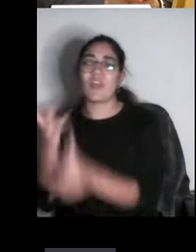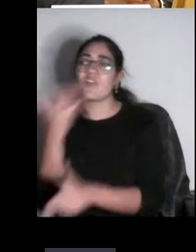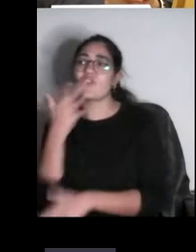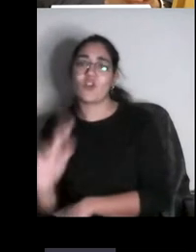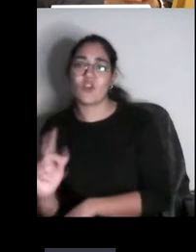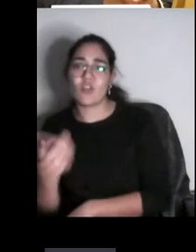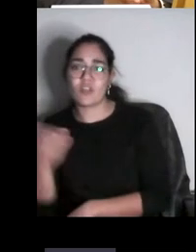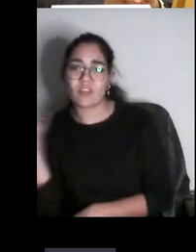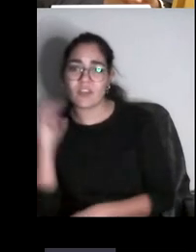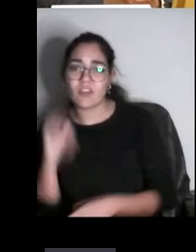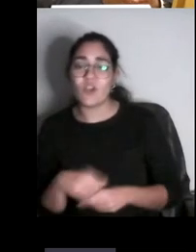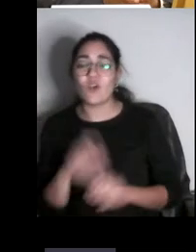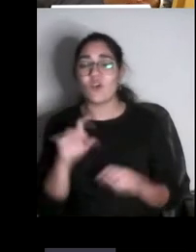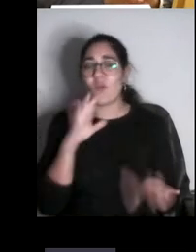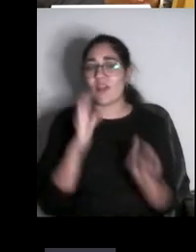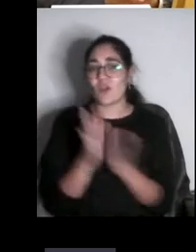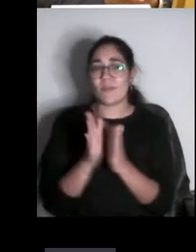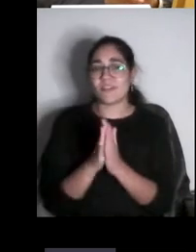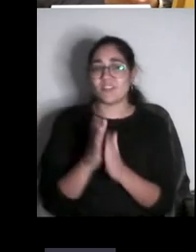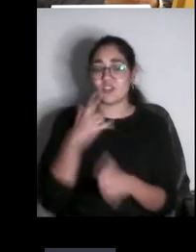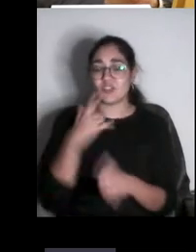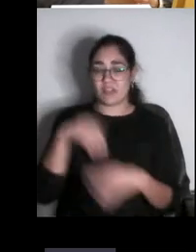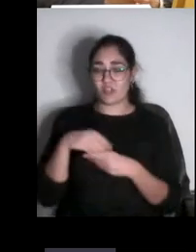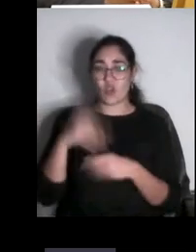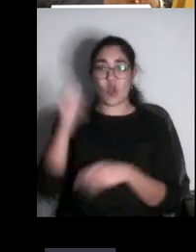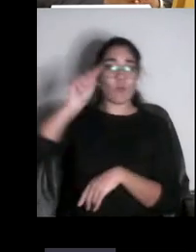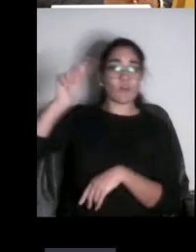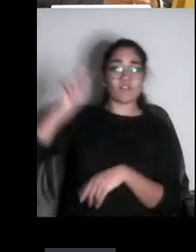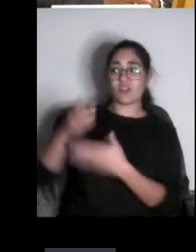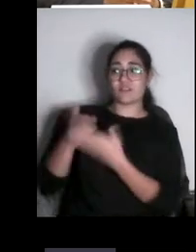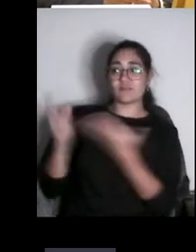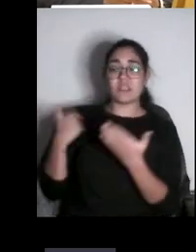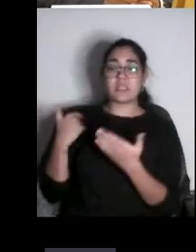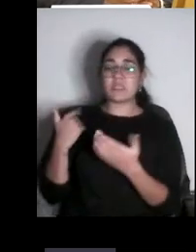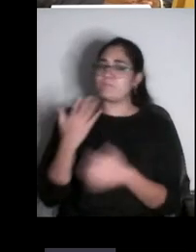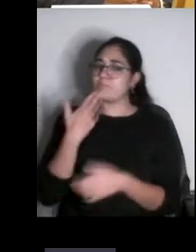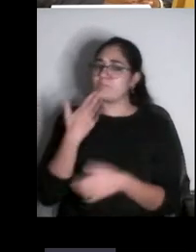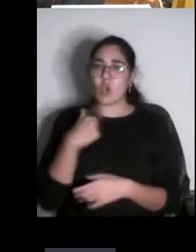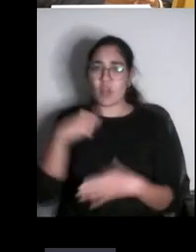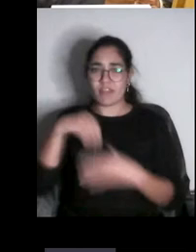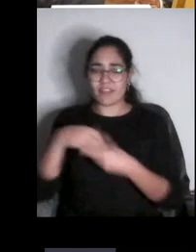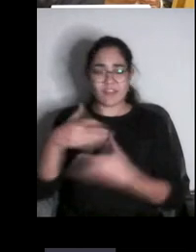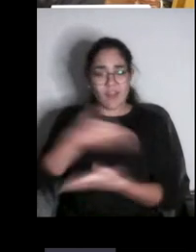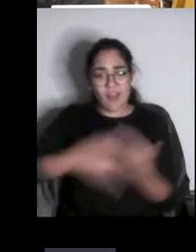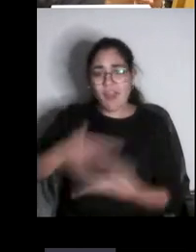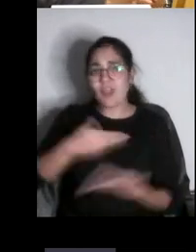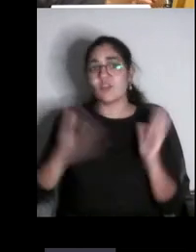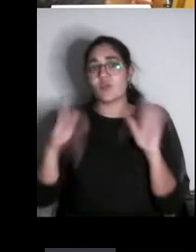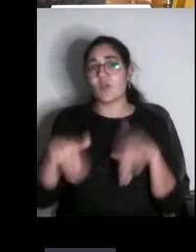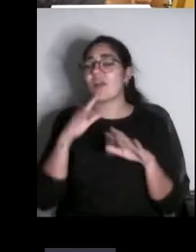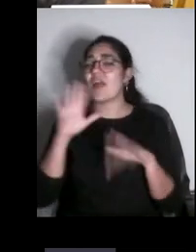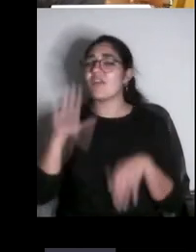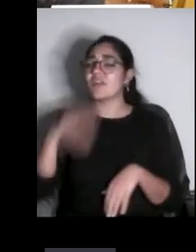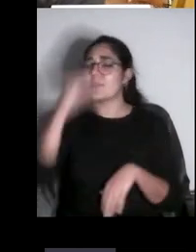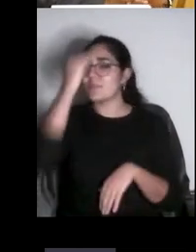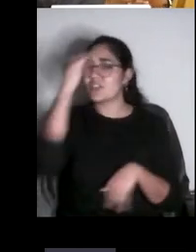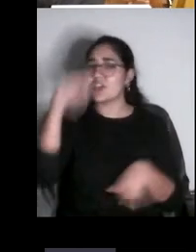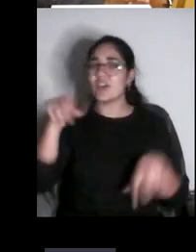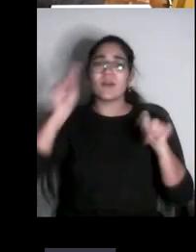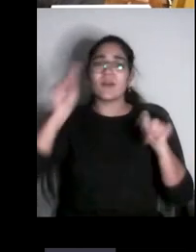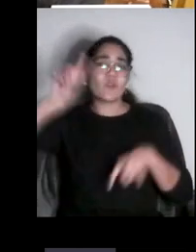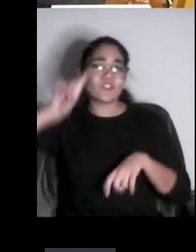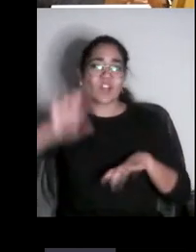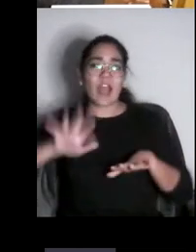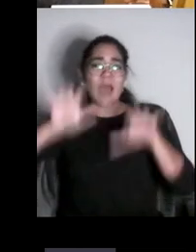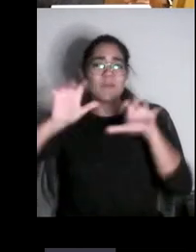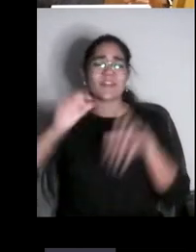conozcan también nuestros compañeros, el resto de docentes, porque realmente quien más se puede aprender en la actividad docente es de otros